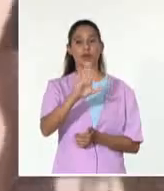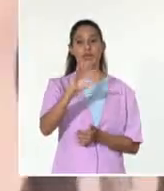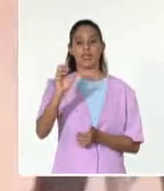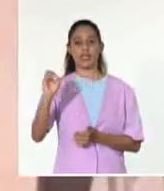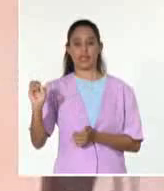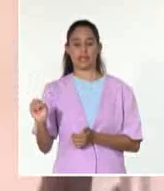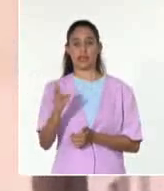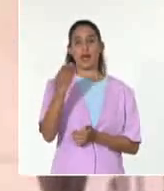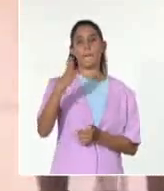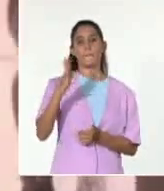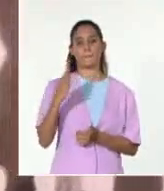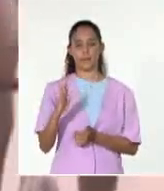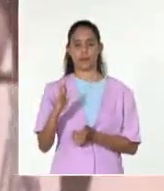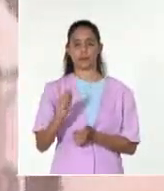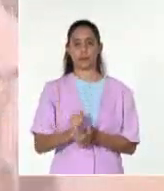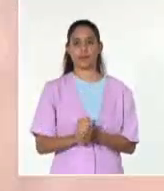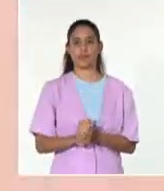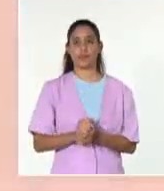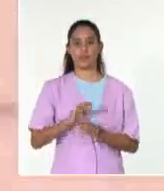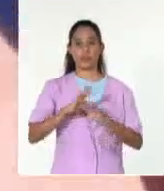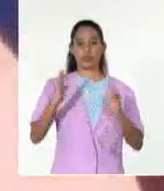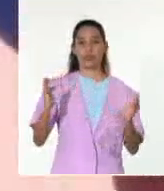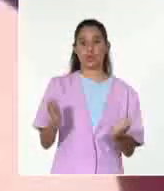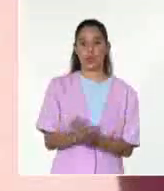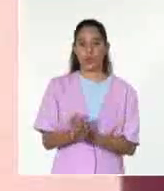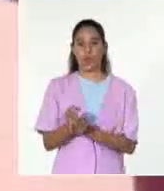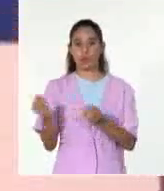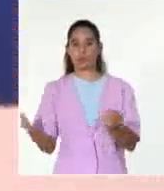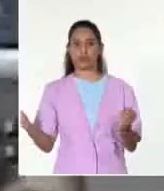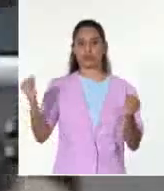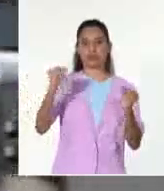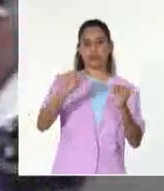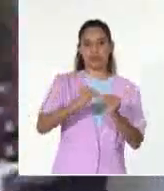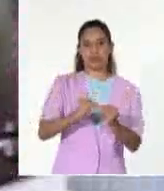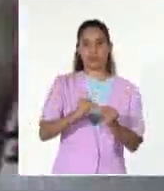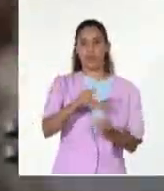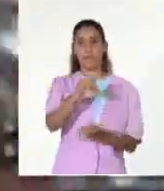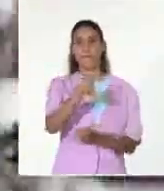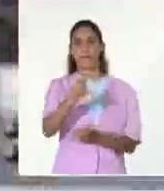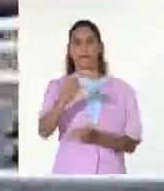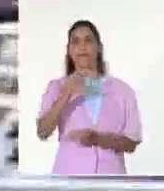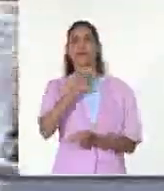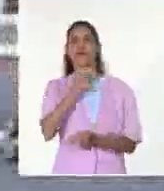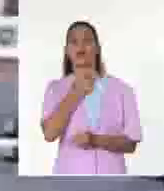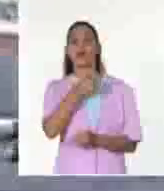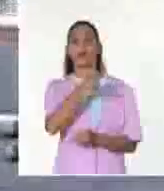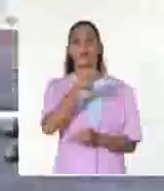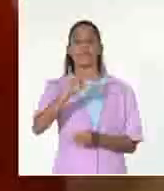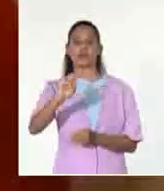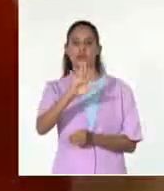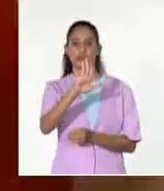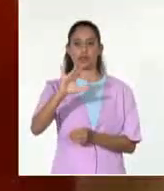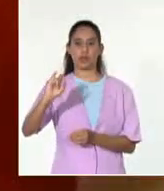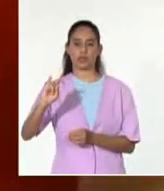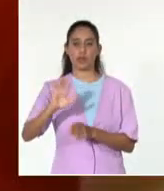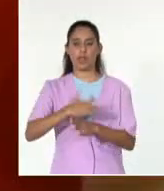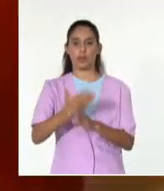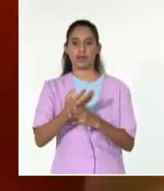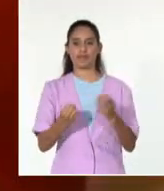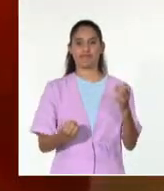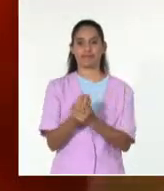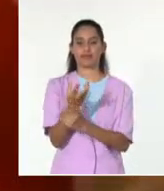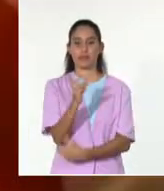cubano. Y casi la totalidad llegaron después del 1 de enero de 1959. Toda una verdadera